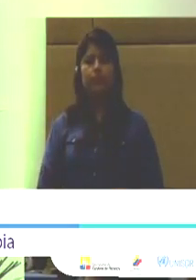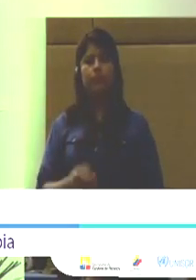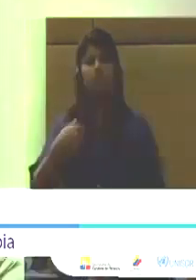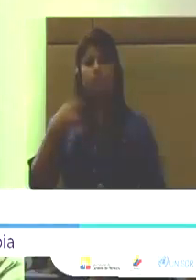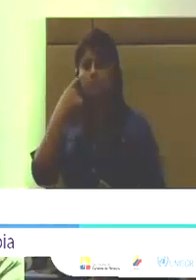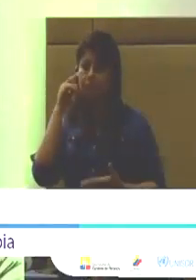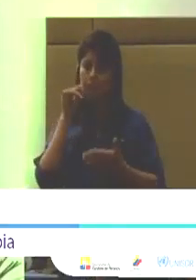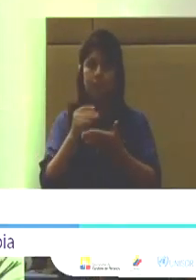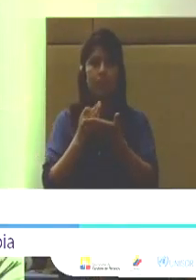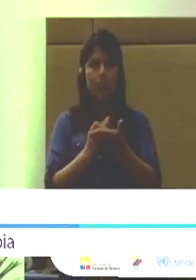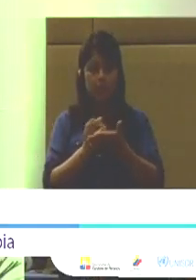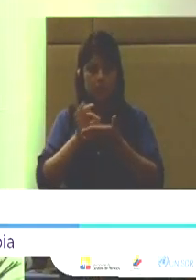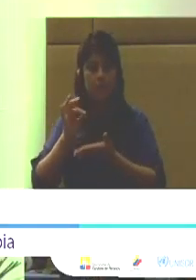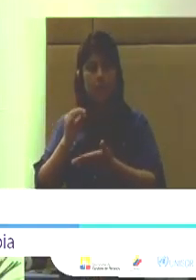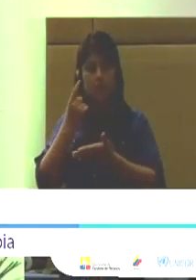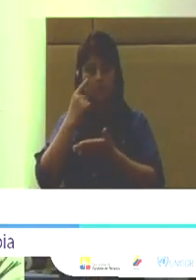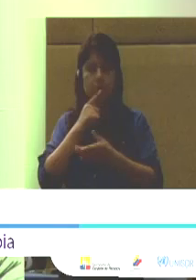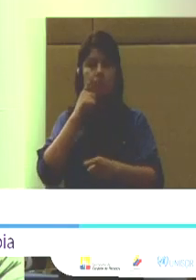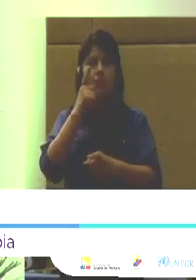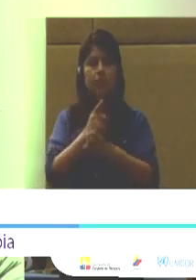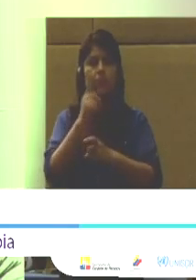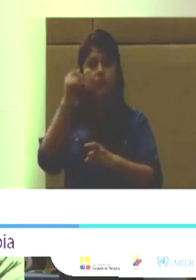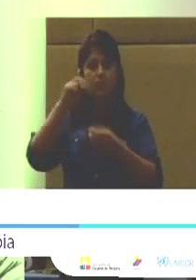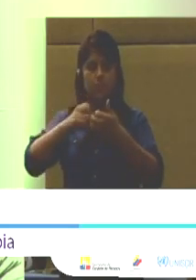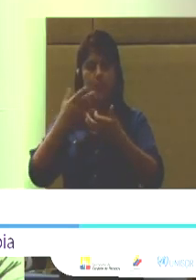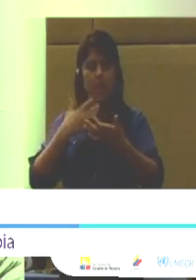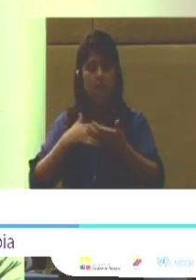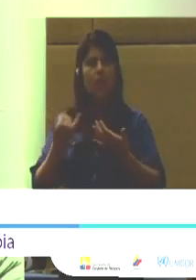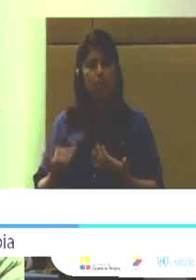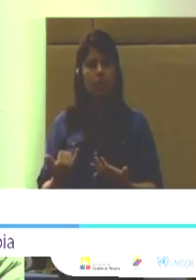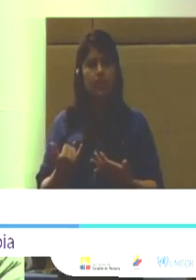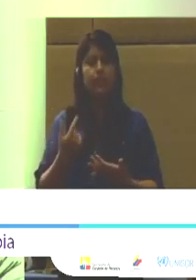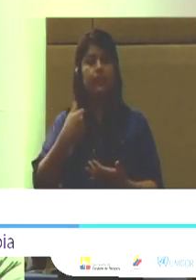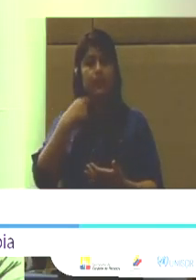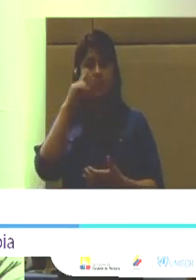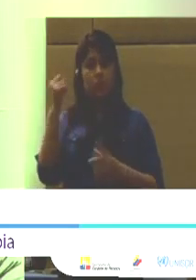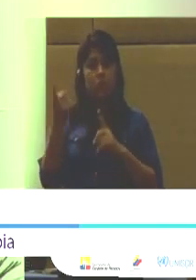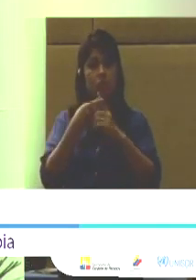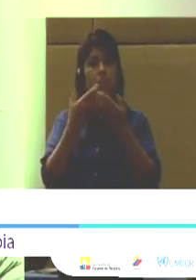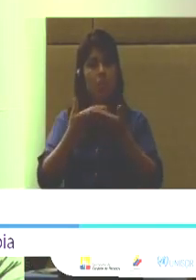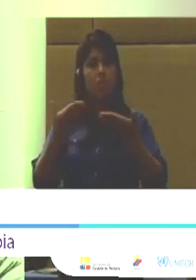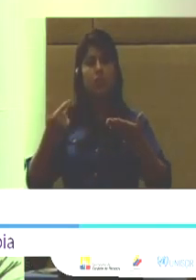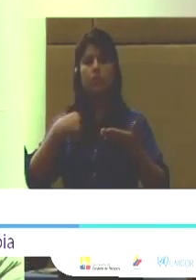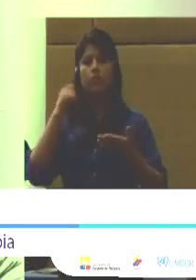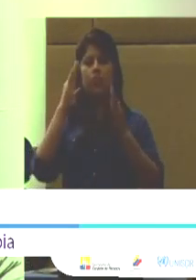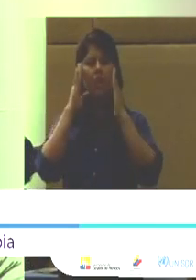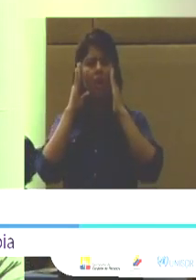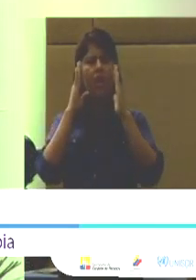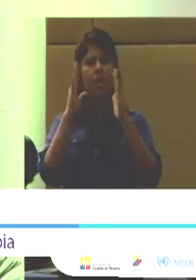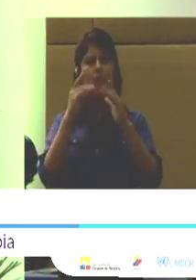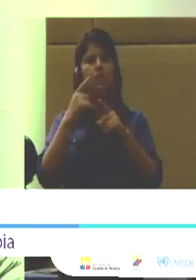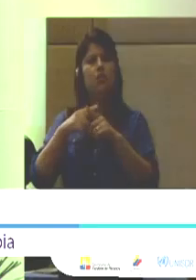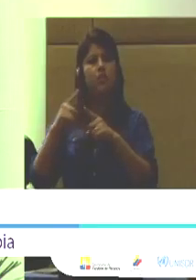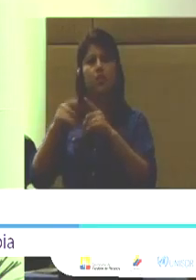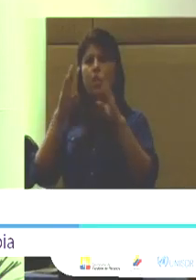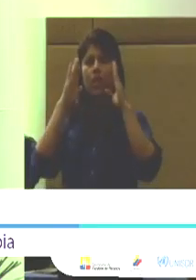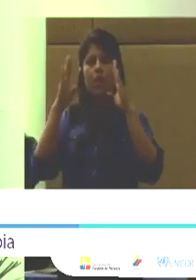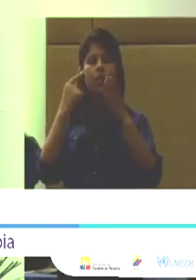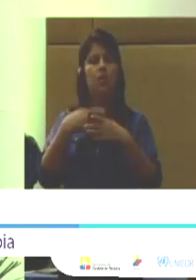identificar realmente la problemática que existe. Hay una cosa que llama la atención y es los llamados que se